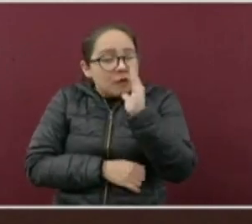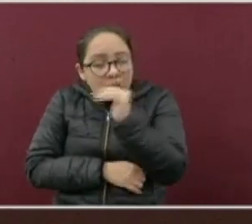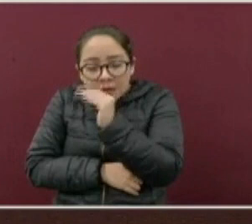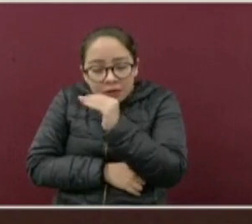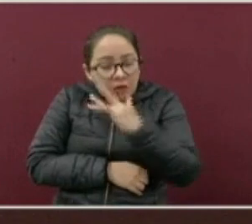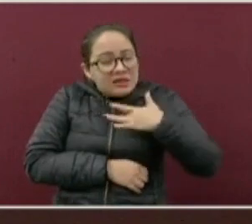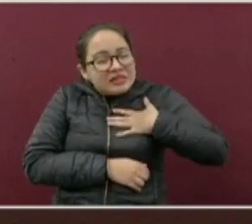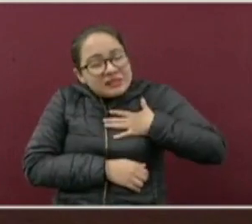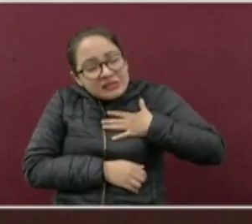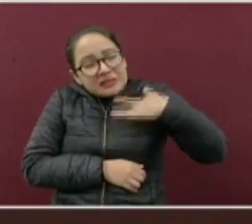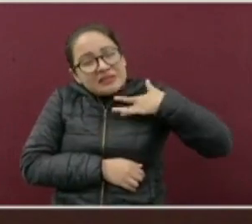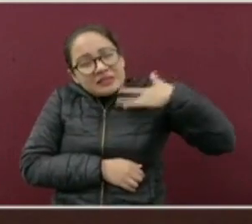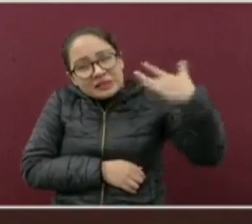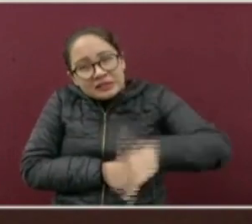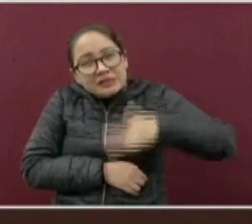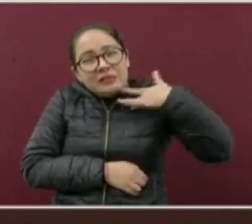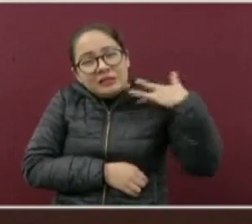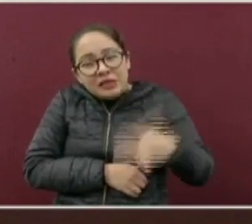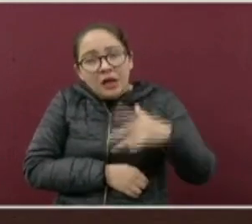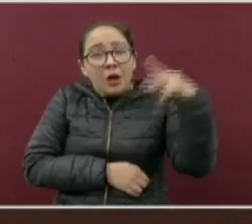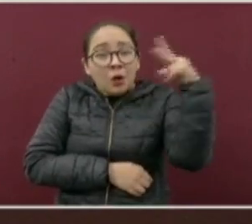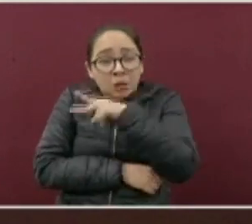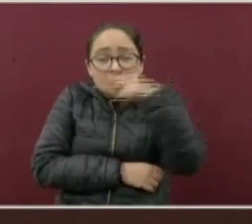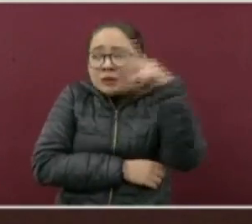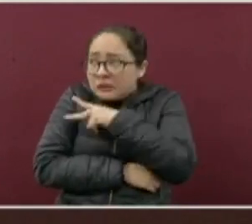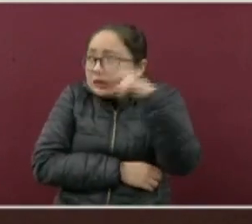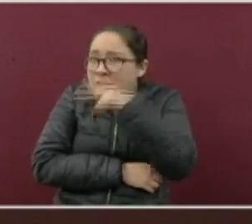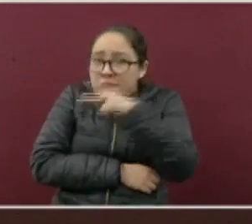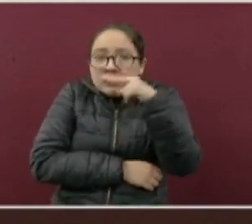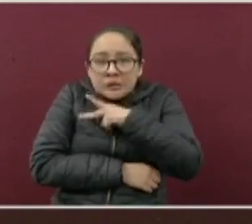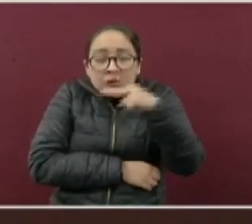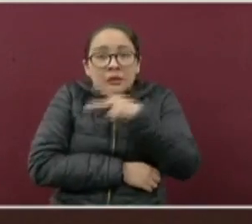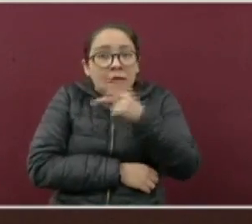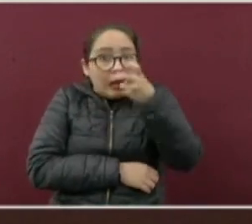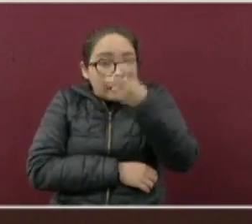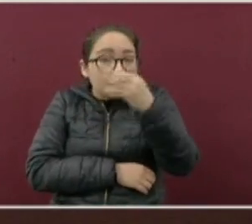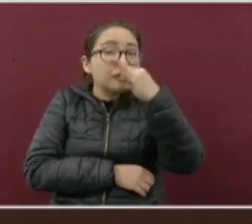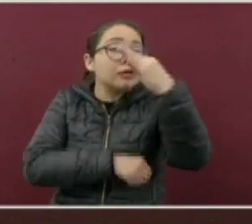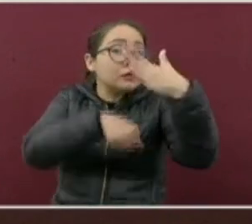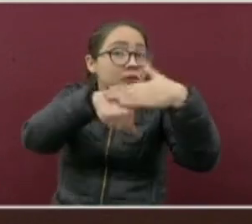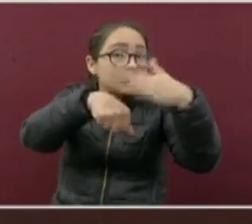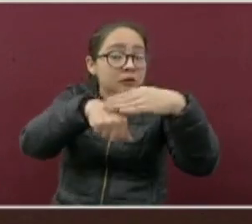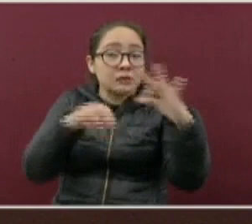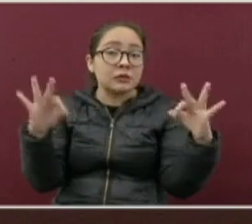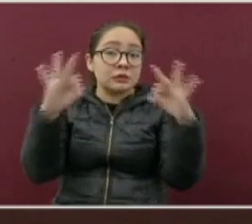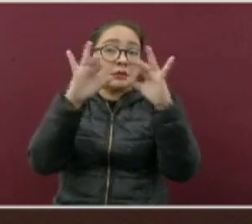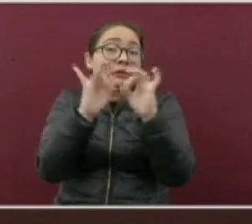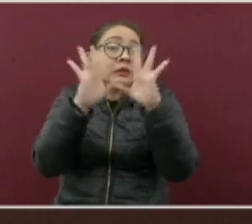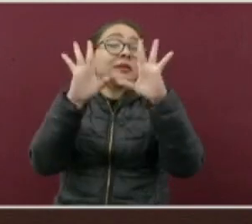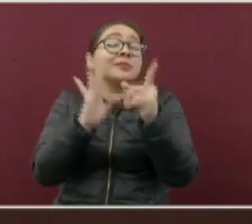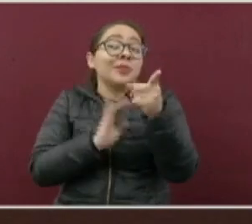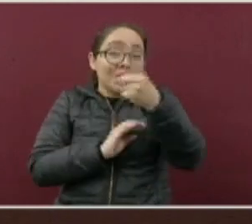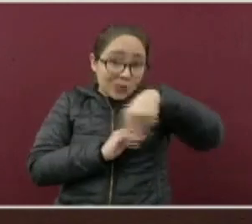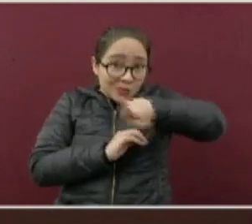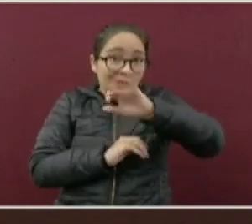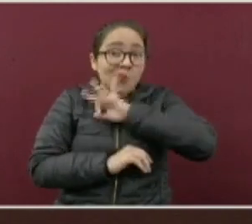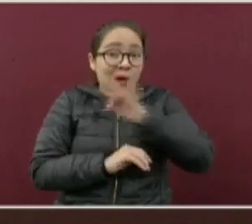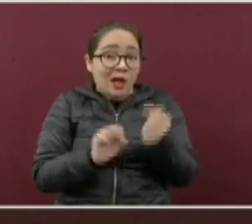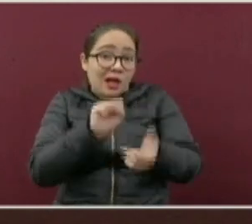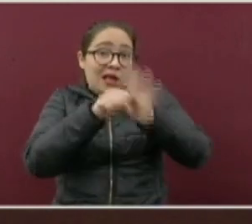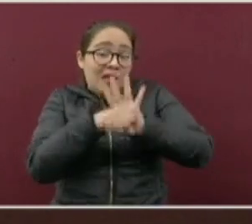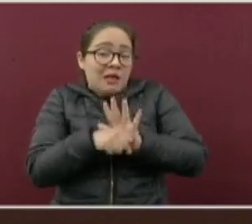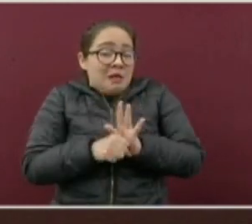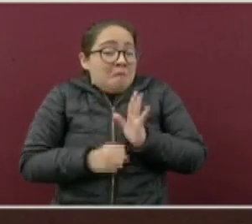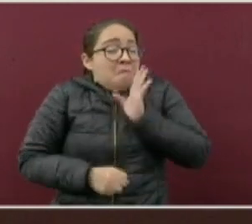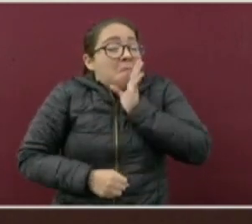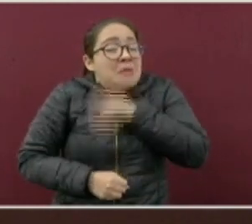de pecho o respiración rápida, entre otros. Son datos de alarma que indican que su padecimiento se puede